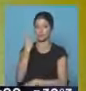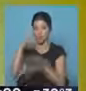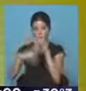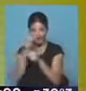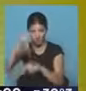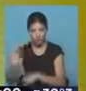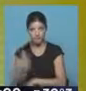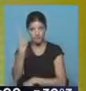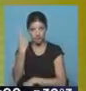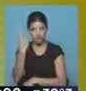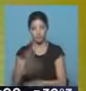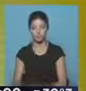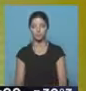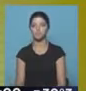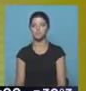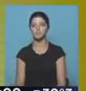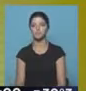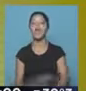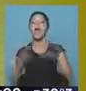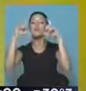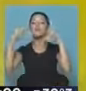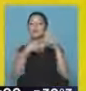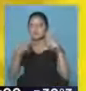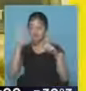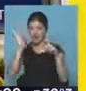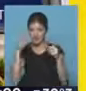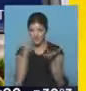Y esta es la foto de la semana que elegimos para compartir con ustedes.